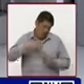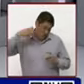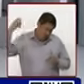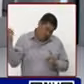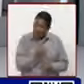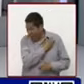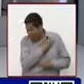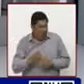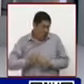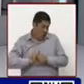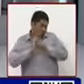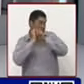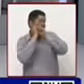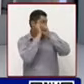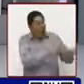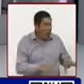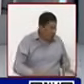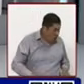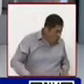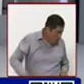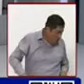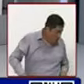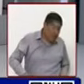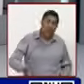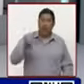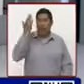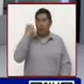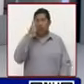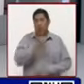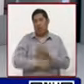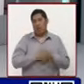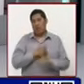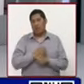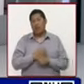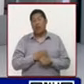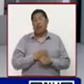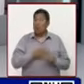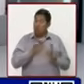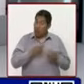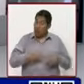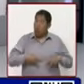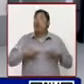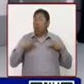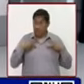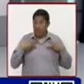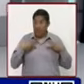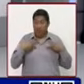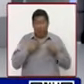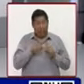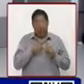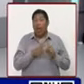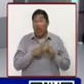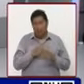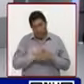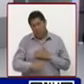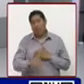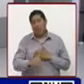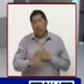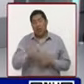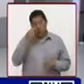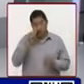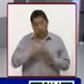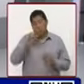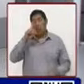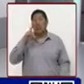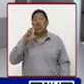acto terrible, apuñalamiento y golpes, terminó dando a luz y luego falleciendo. Mire bien este rostro, Donato